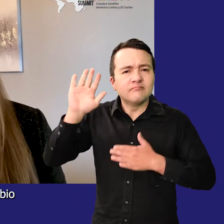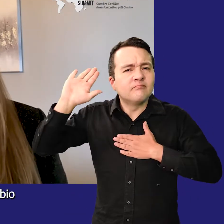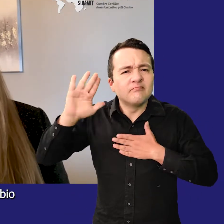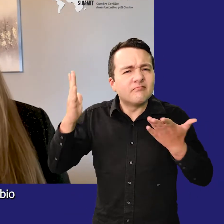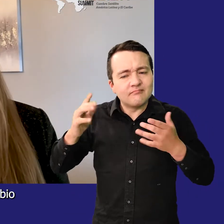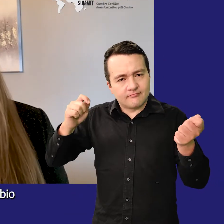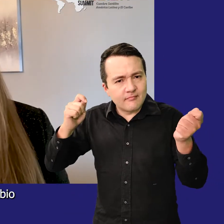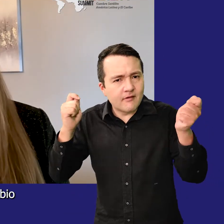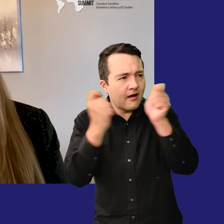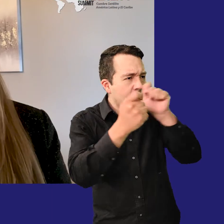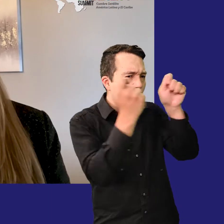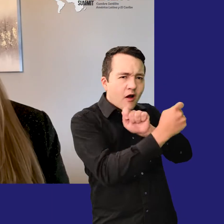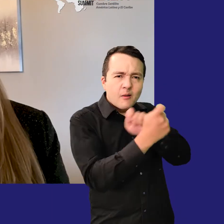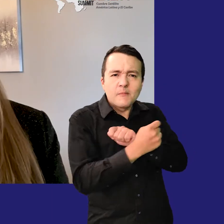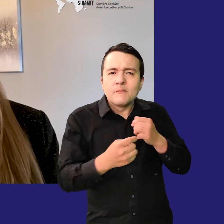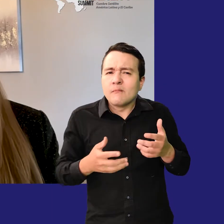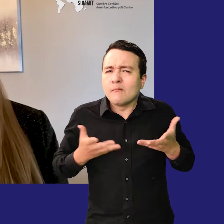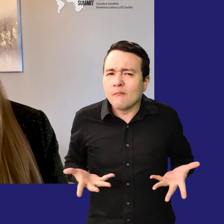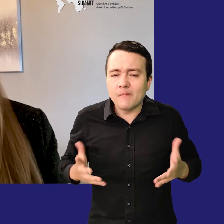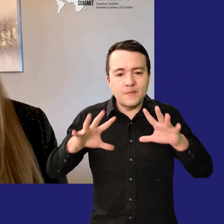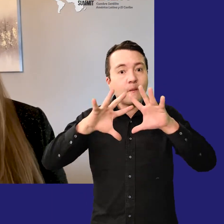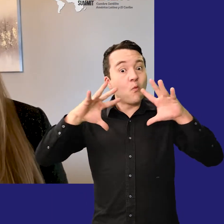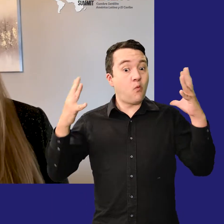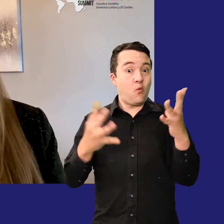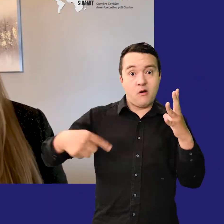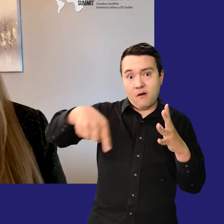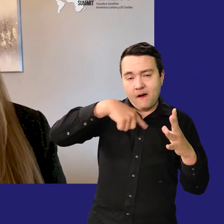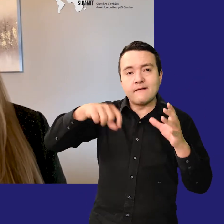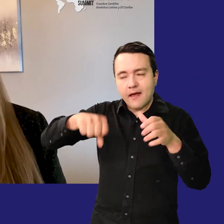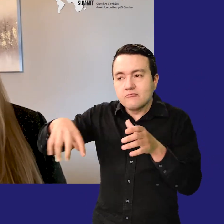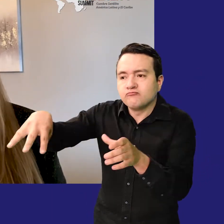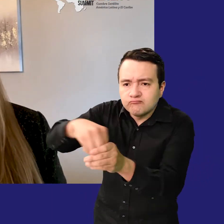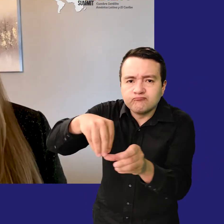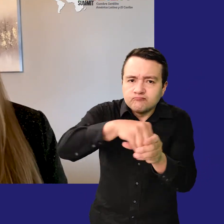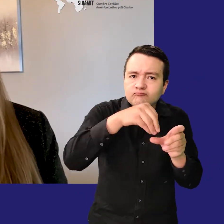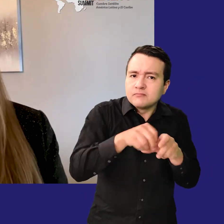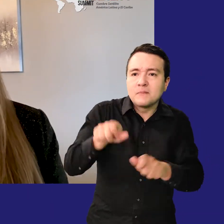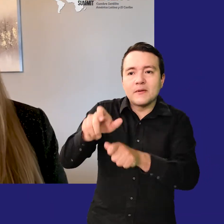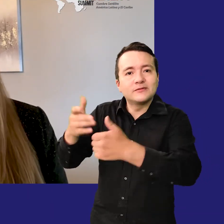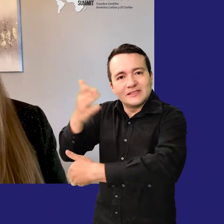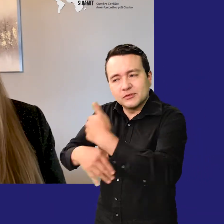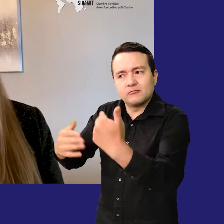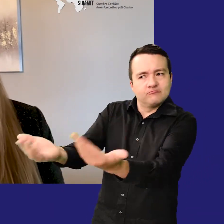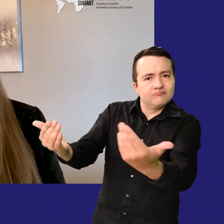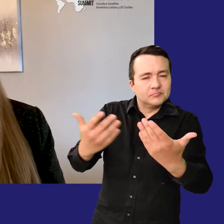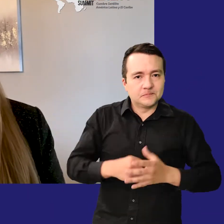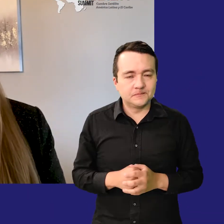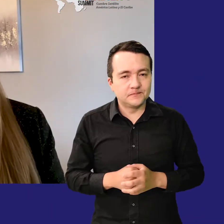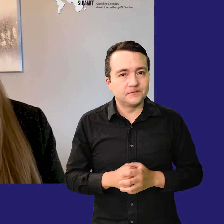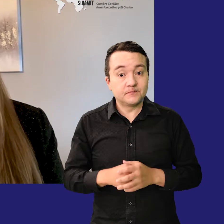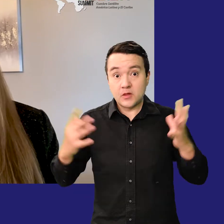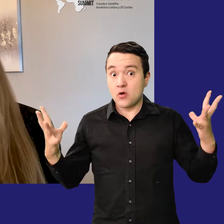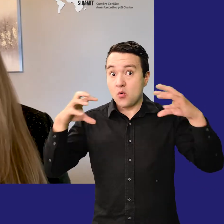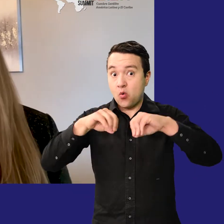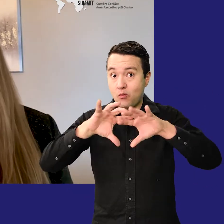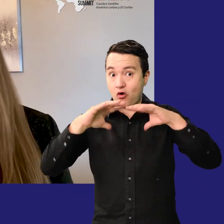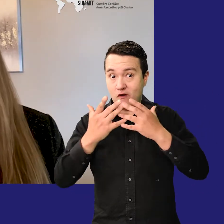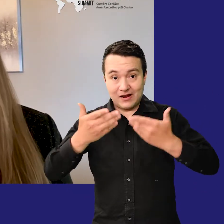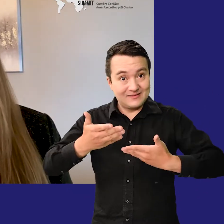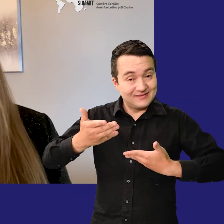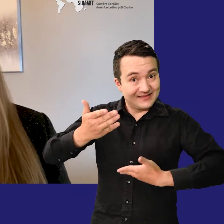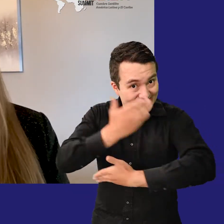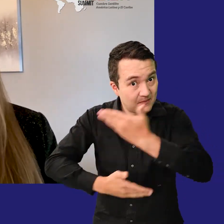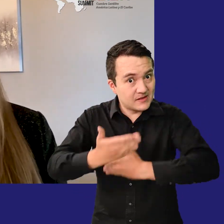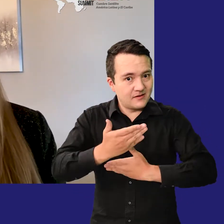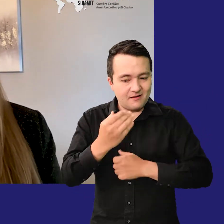cambio y hacer que nuestro mundo sea más inclusivo de las personas con discapacidad. La cumbre global sobre la discapacidad